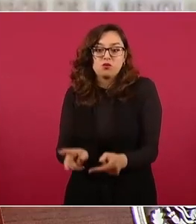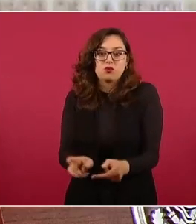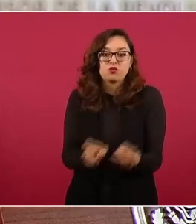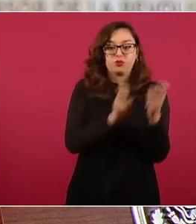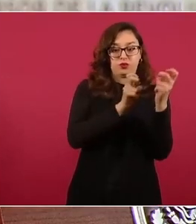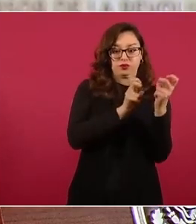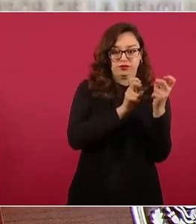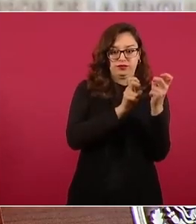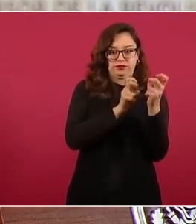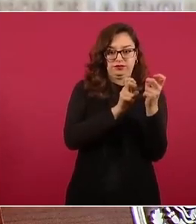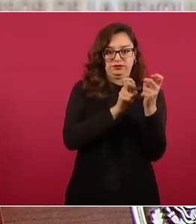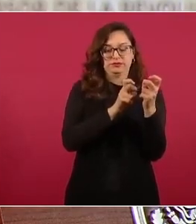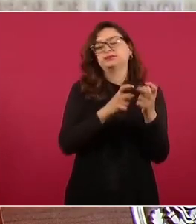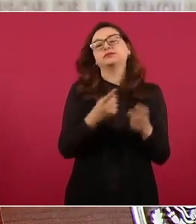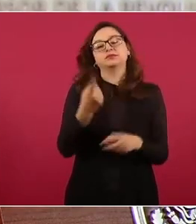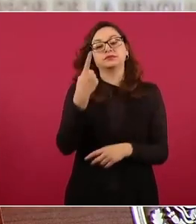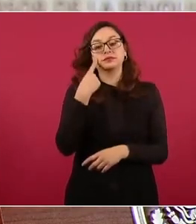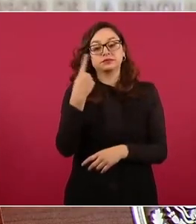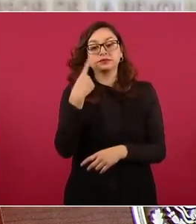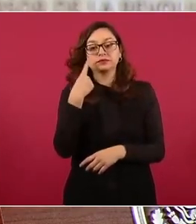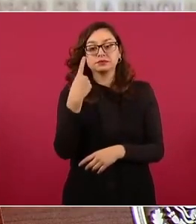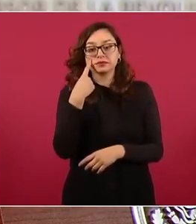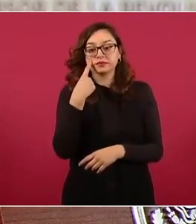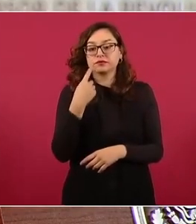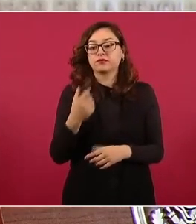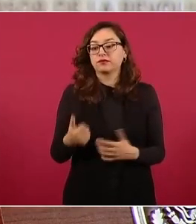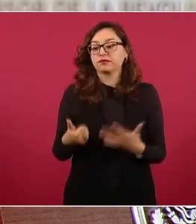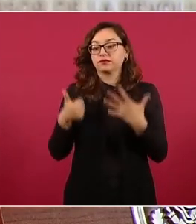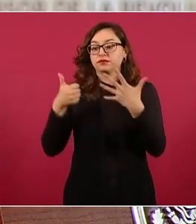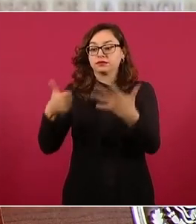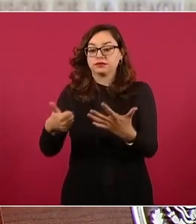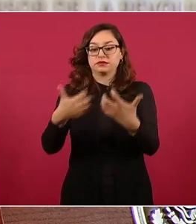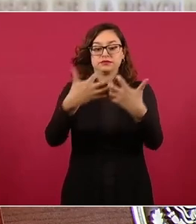Reconfiguraron 3 de las 6 refinerías.